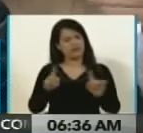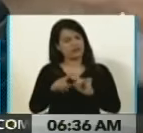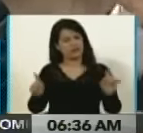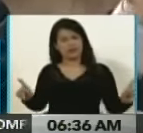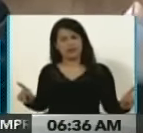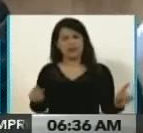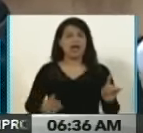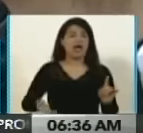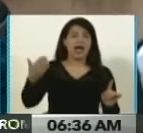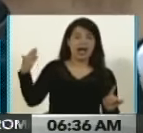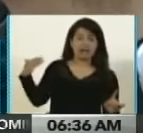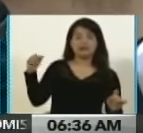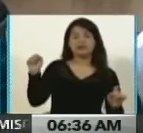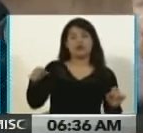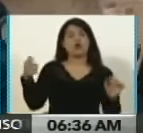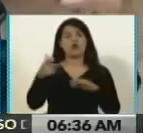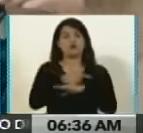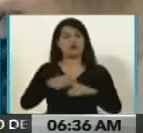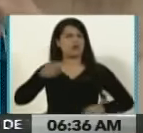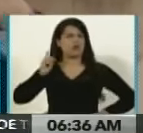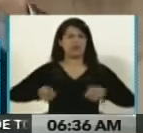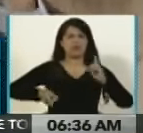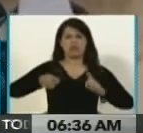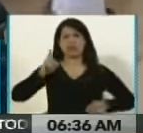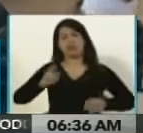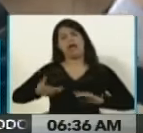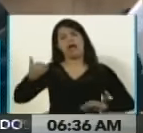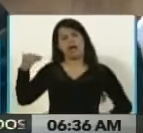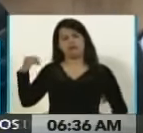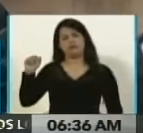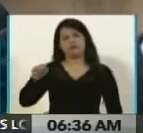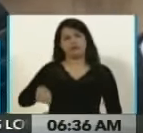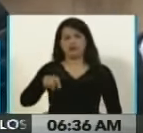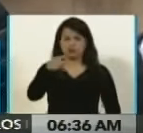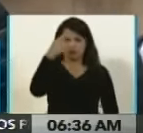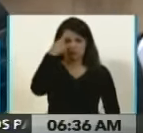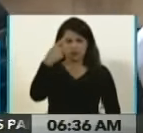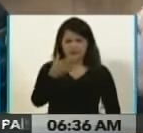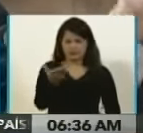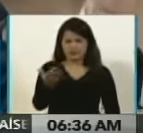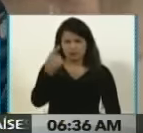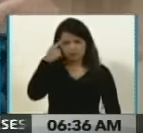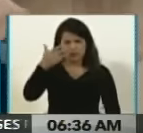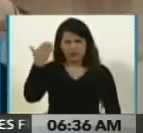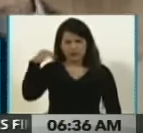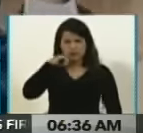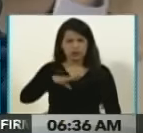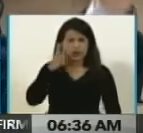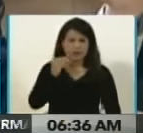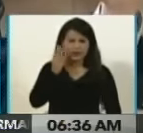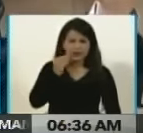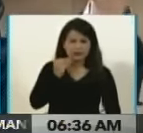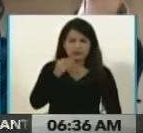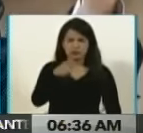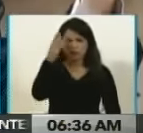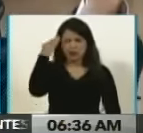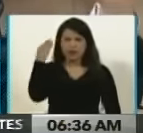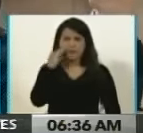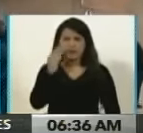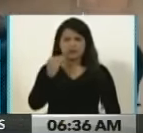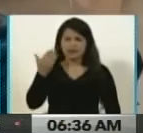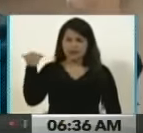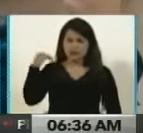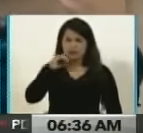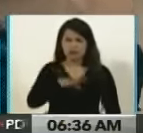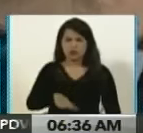un gobierno dictatorial, ¿no? Y quien haya conocido la época o conozca algo de la historia, sabe